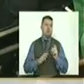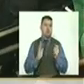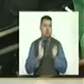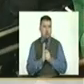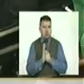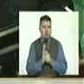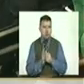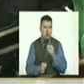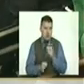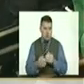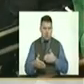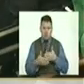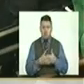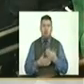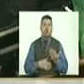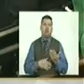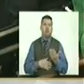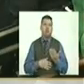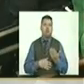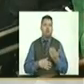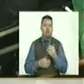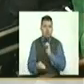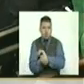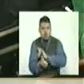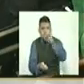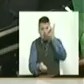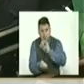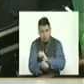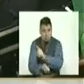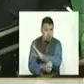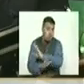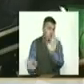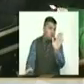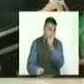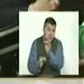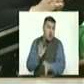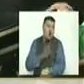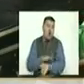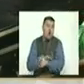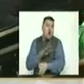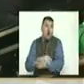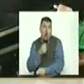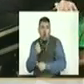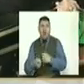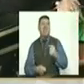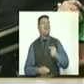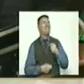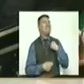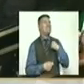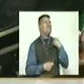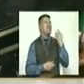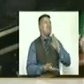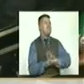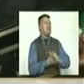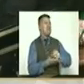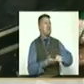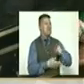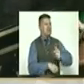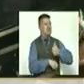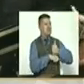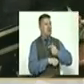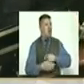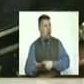vista judicial, desde el punto de vista de la extradición y desde el punto de vista de lo que los colombianos están